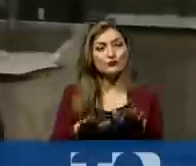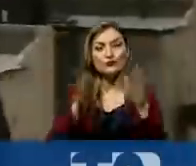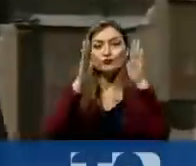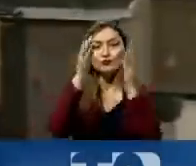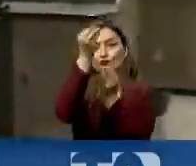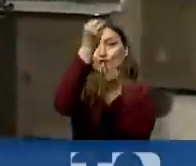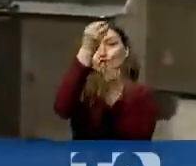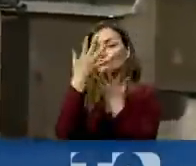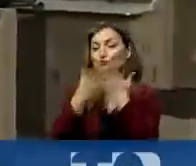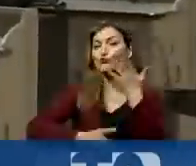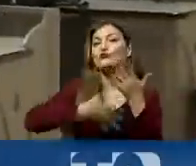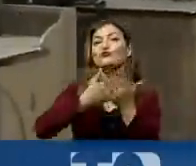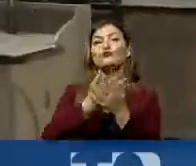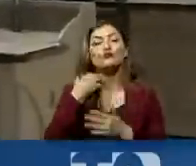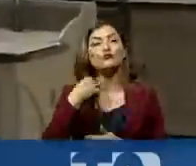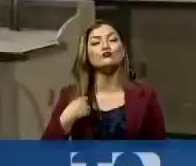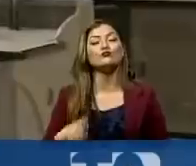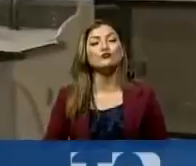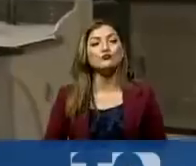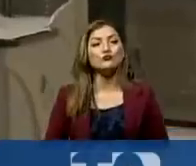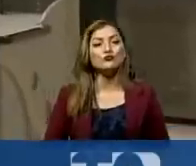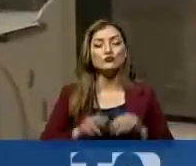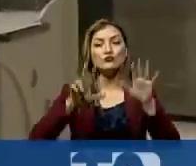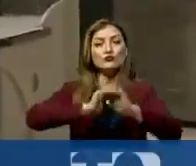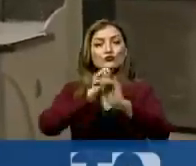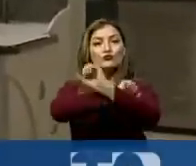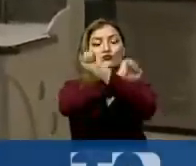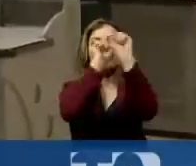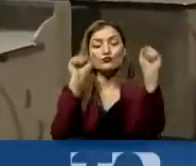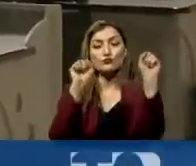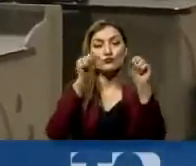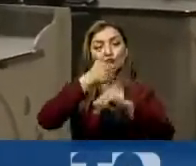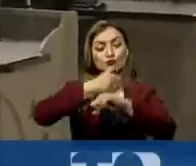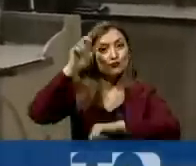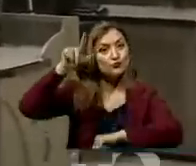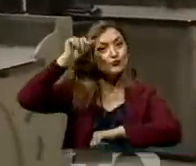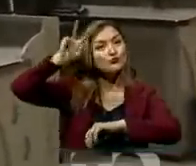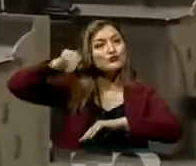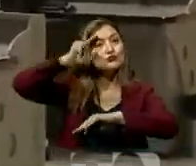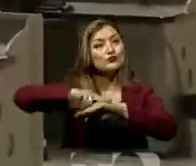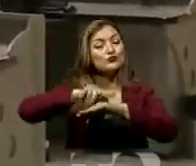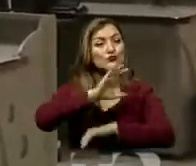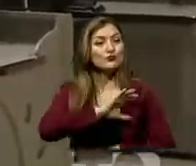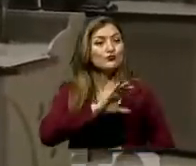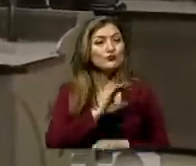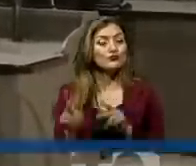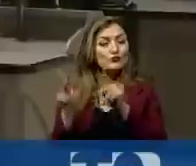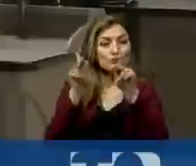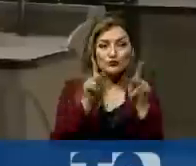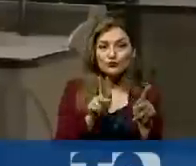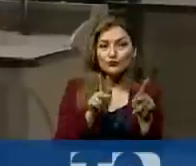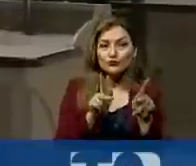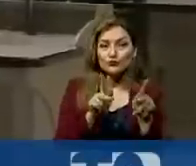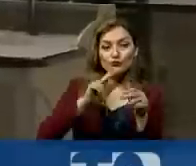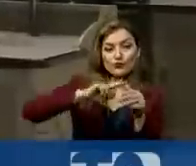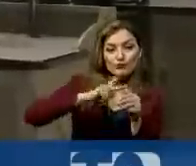pendientes también de toda la información que se genere a las 8 de la mañana las autoridades del gobierno nacional y municipales tienen previsto también